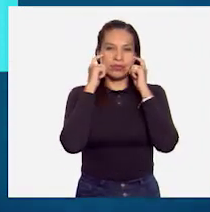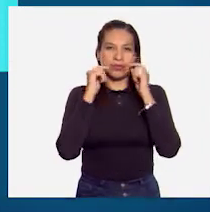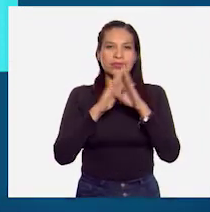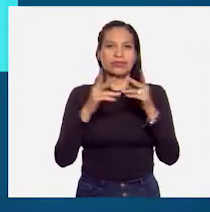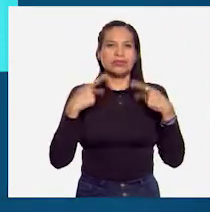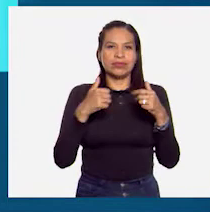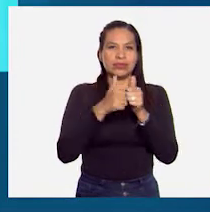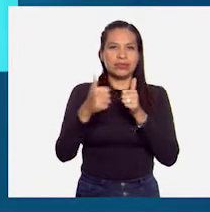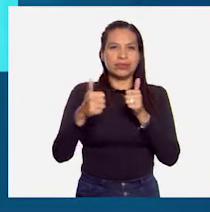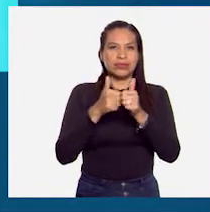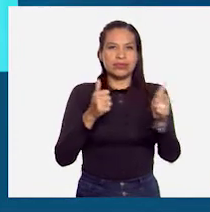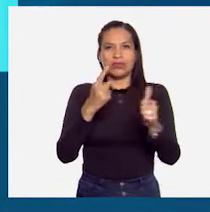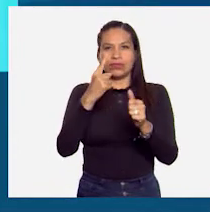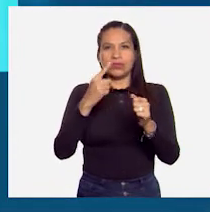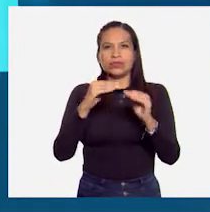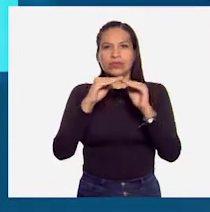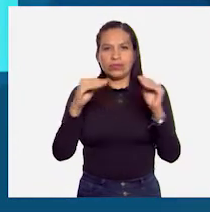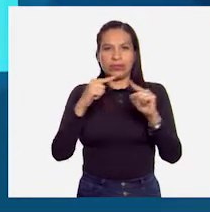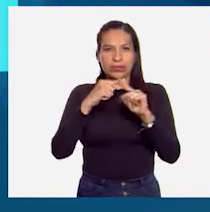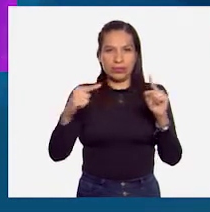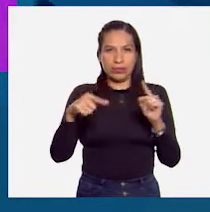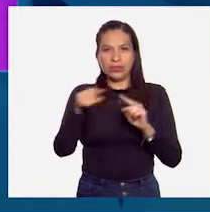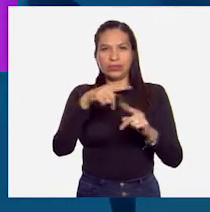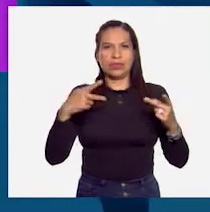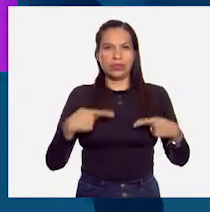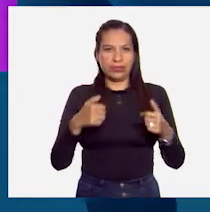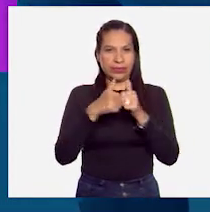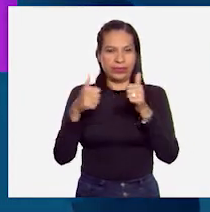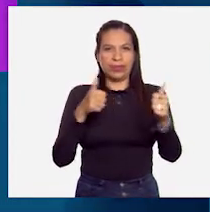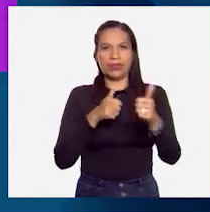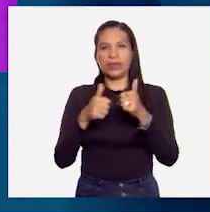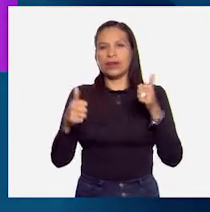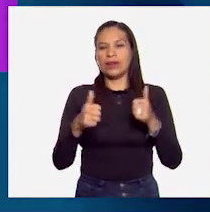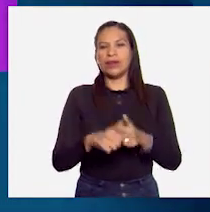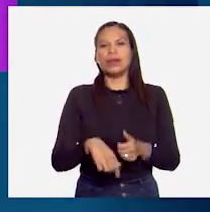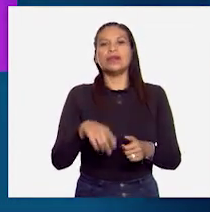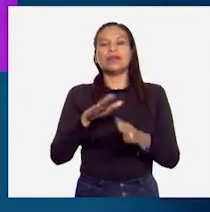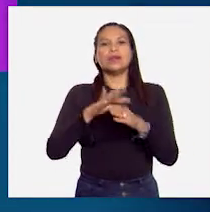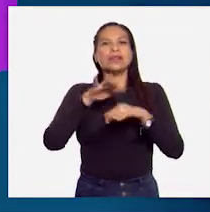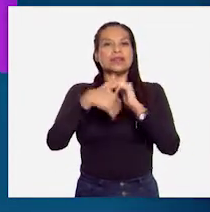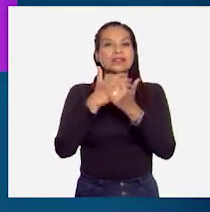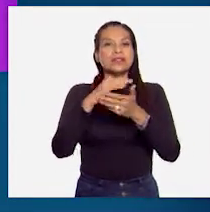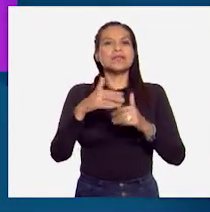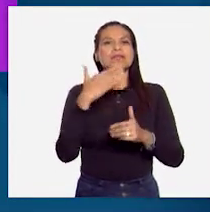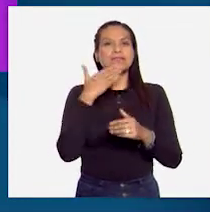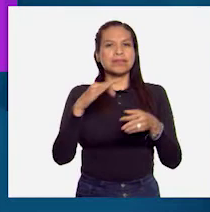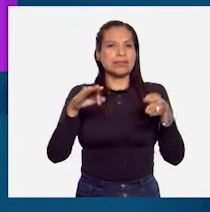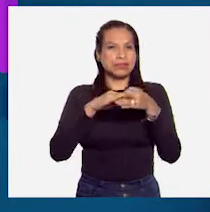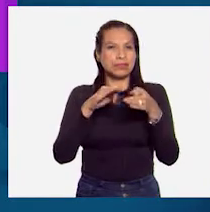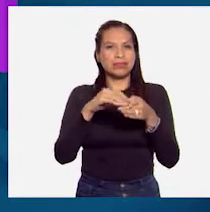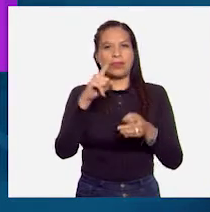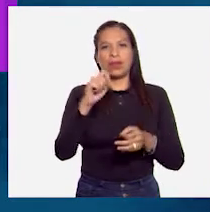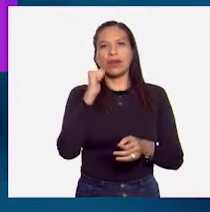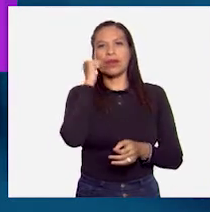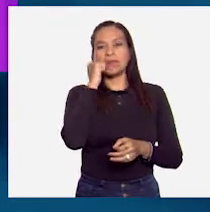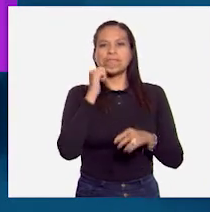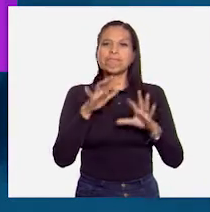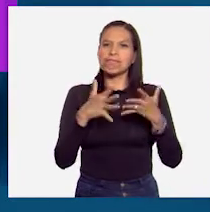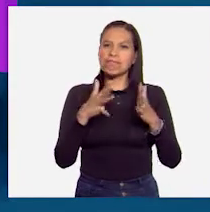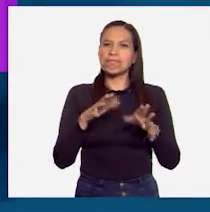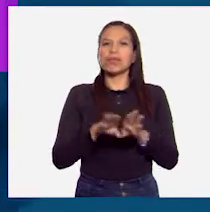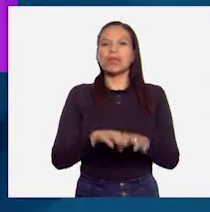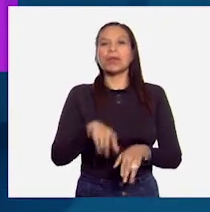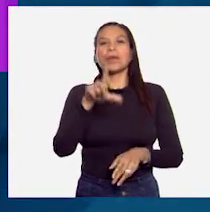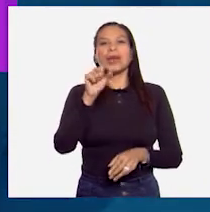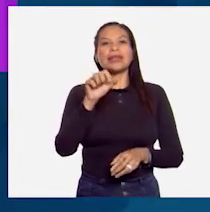una distancia mínima de 1.5 metros entre tú y los demás. Lávate las manos muy seguido con agua y jabón por lo menos